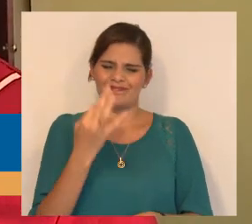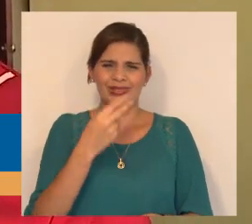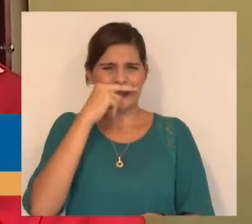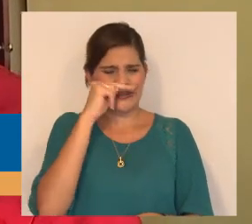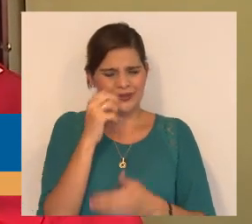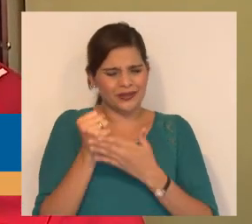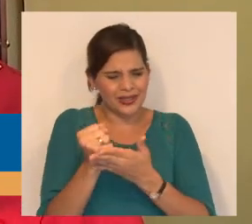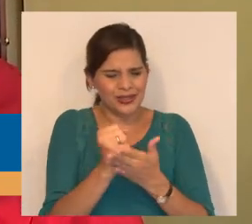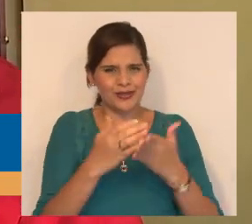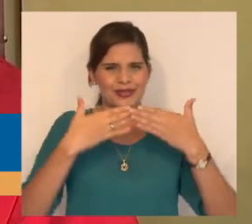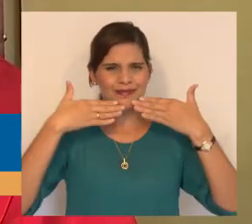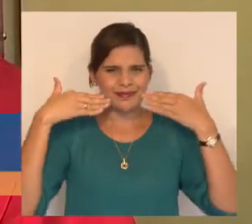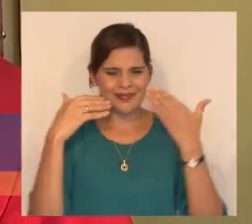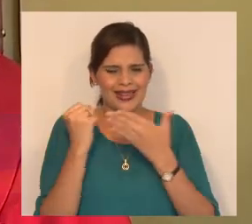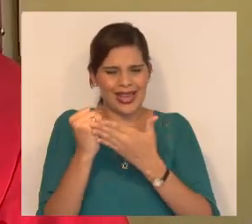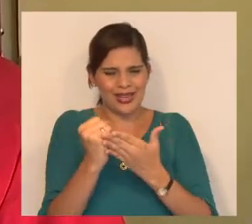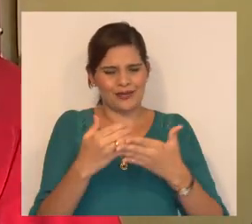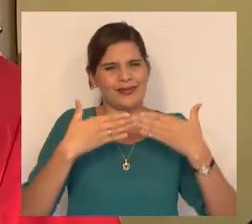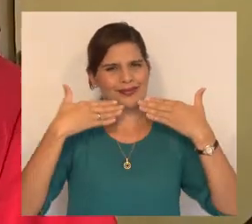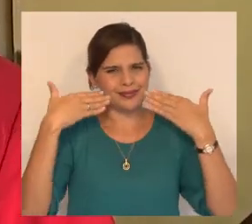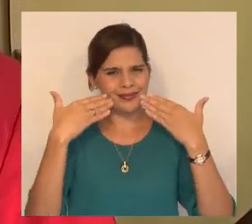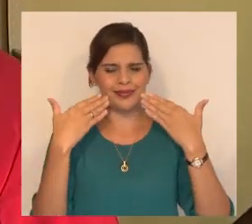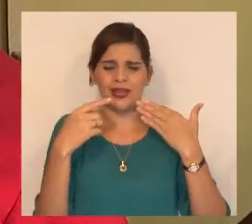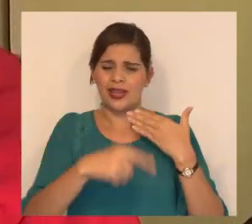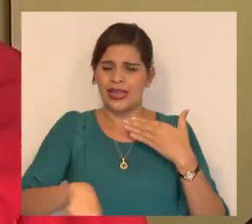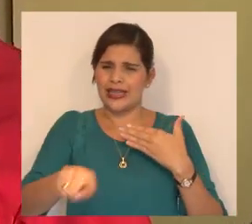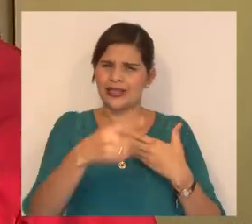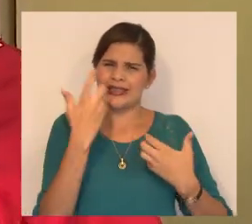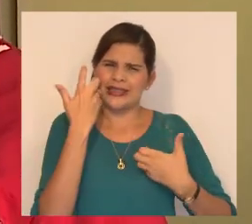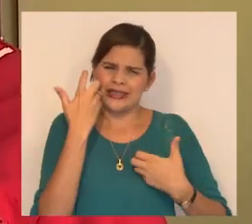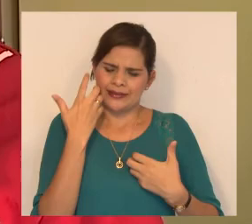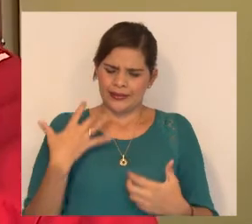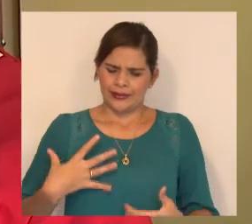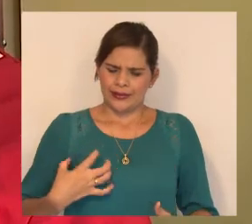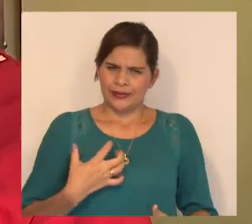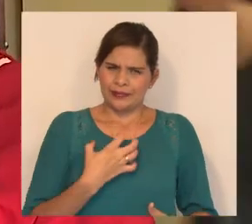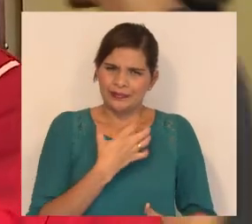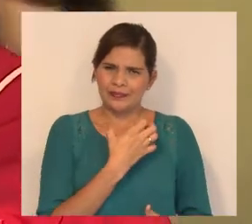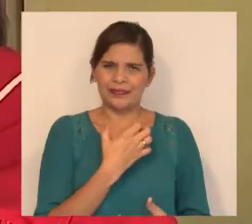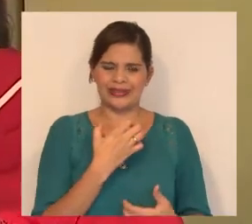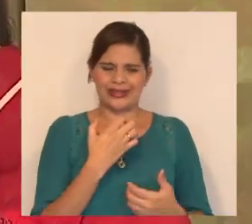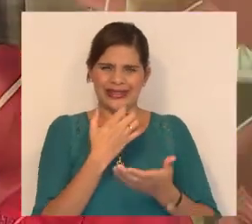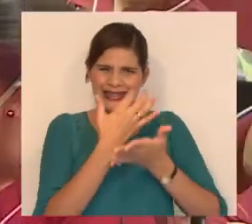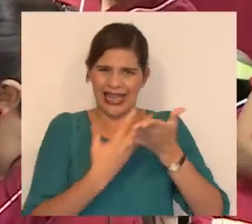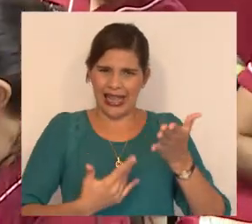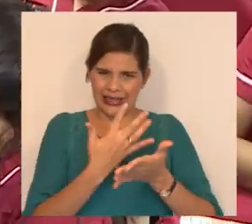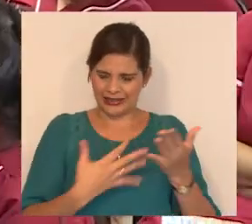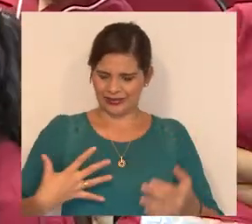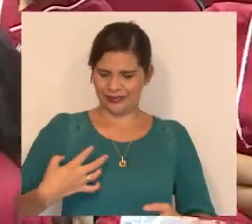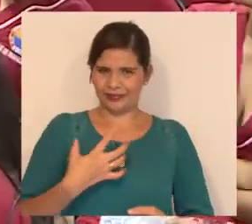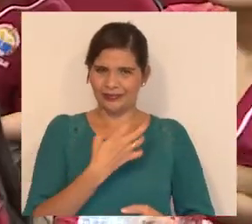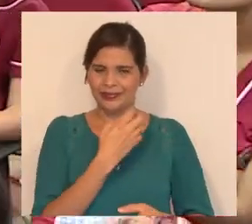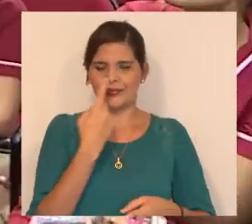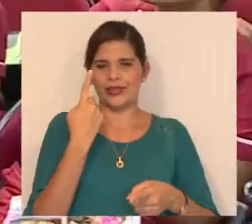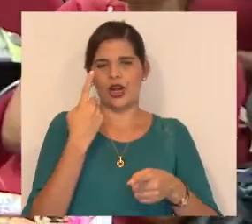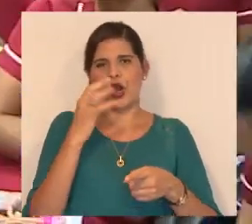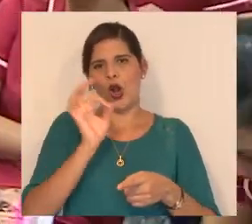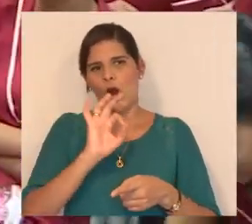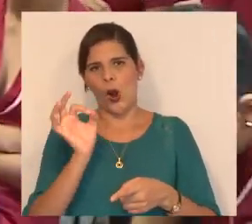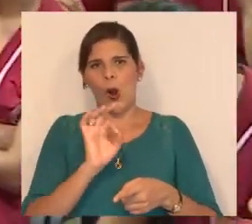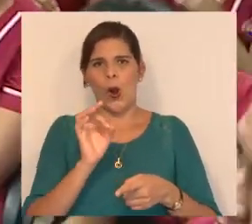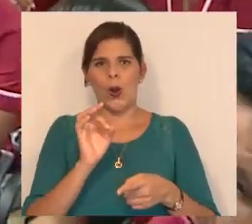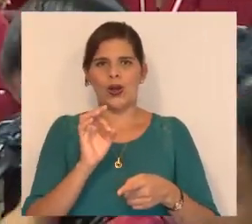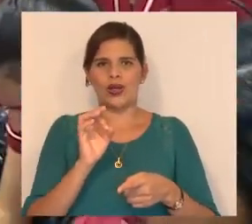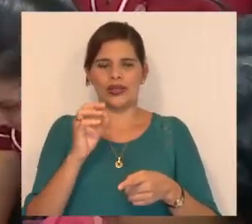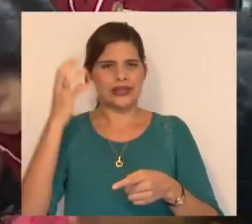más de lo y más en la profesión que estamos, que es hacer sonreír a los niños y más en esta etapa que es con enfermedades terminales